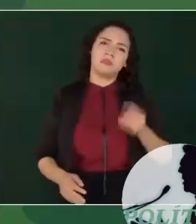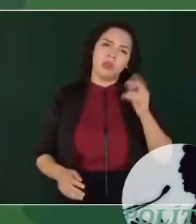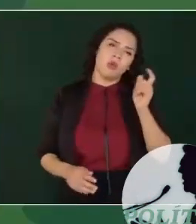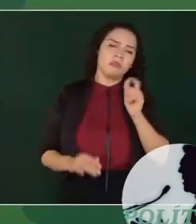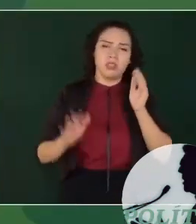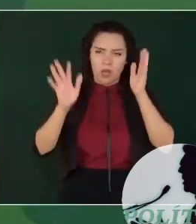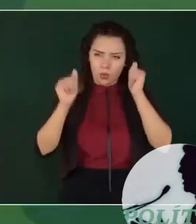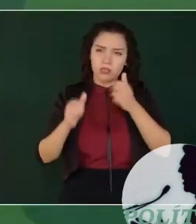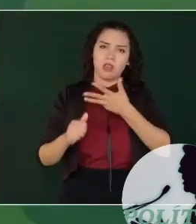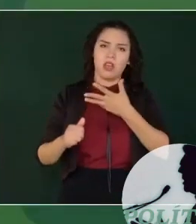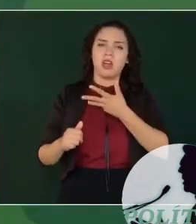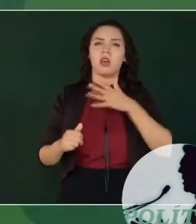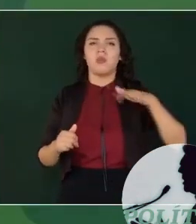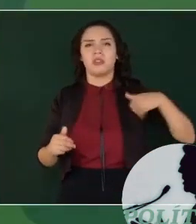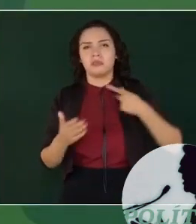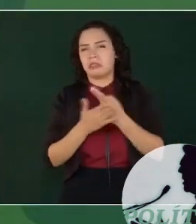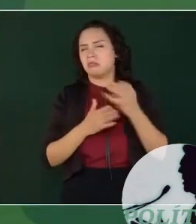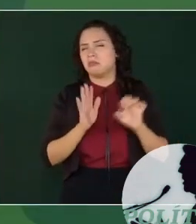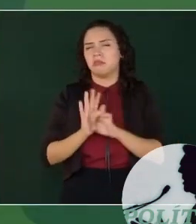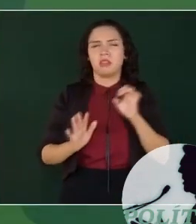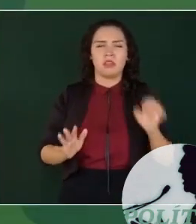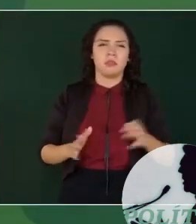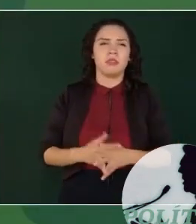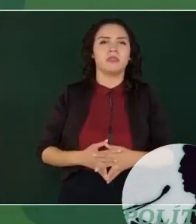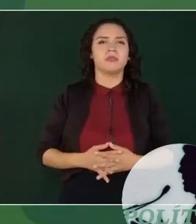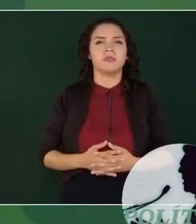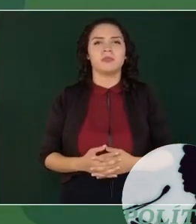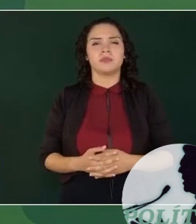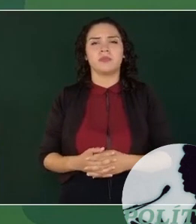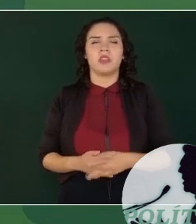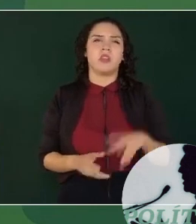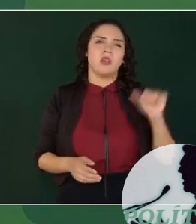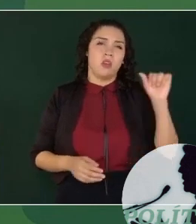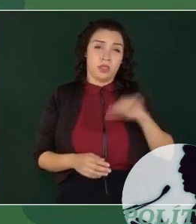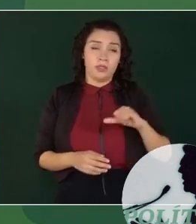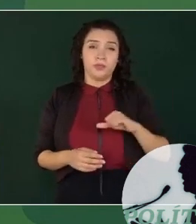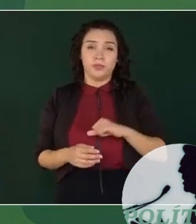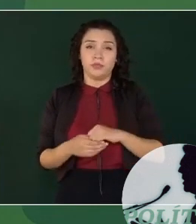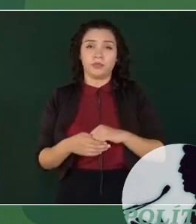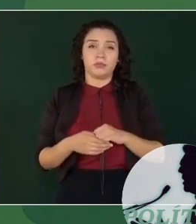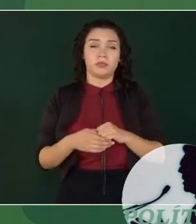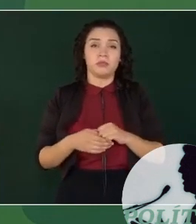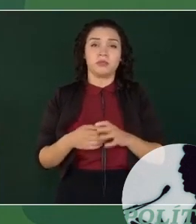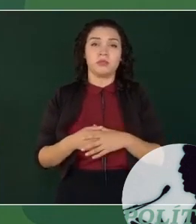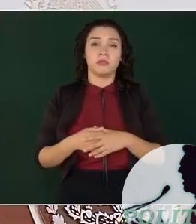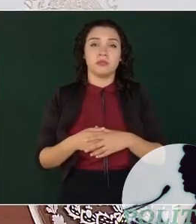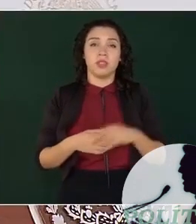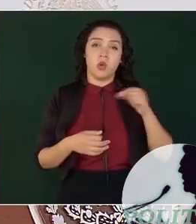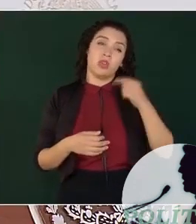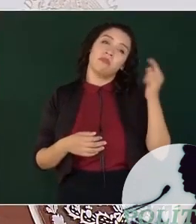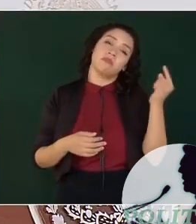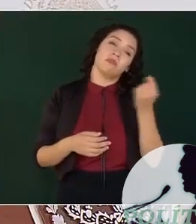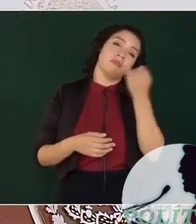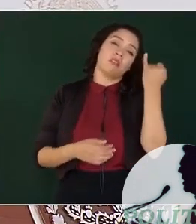acordados. Por ejemplo, hoy vamos a estar en